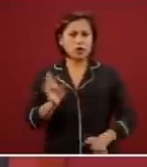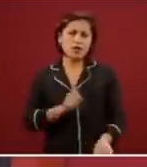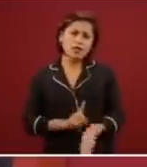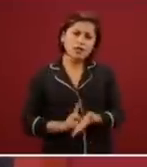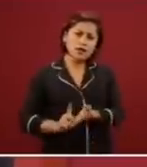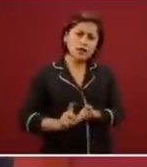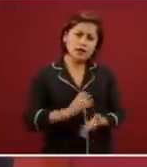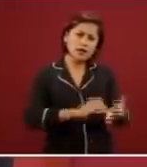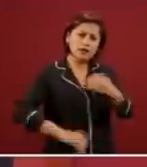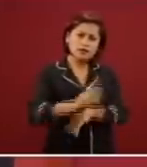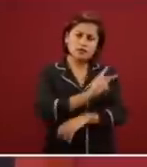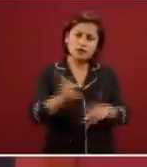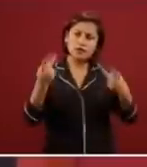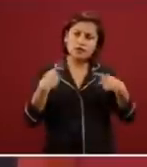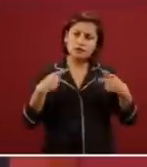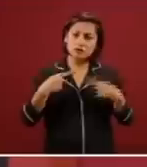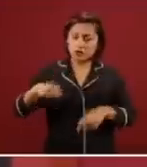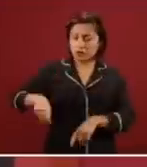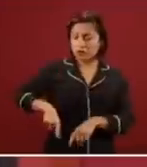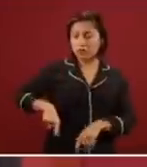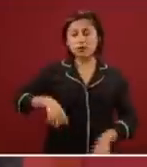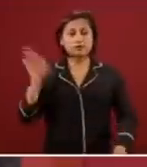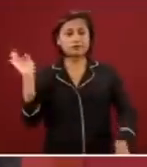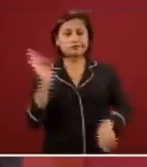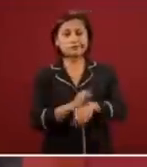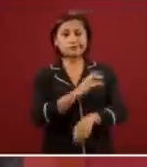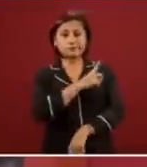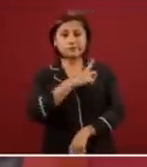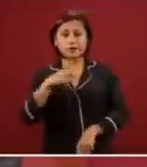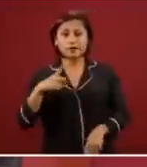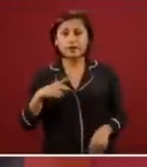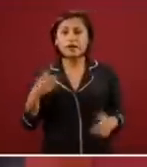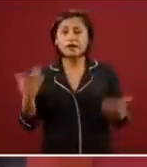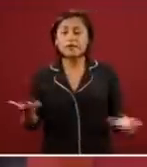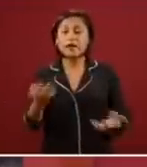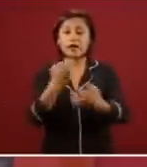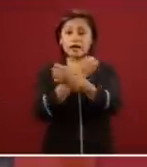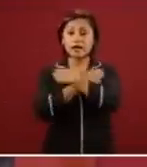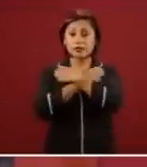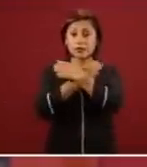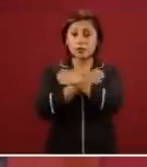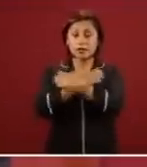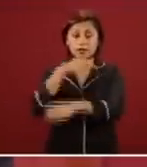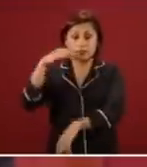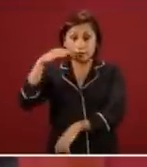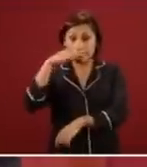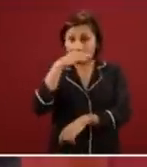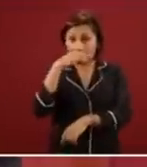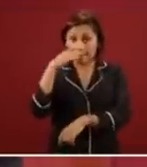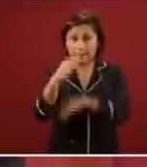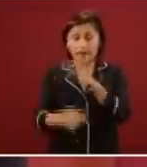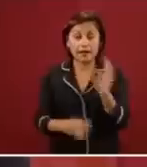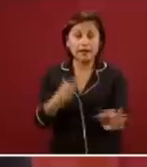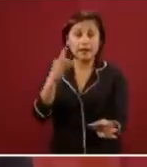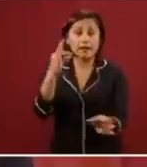garantizar la educación pública gratuita, de calidad, en todos los niveles